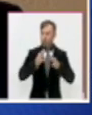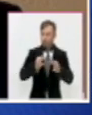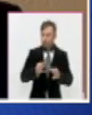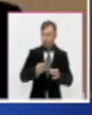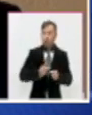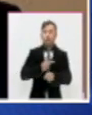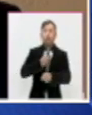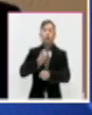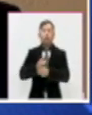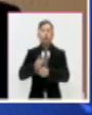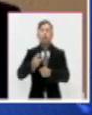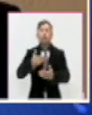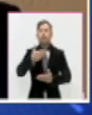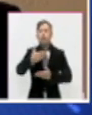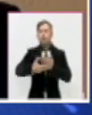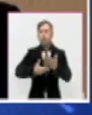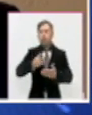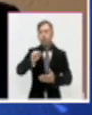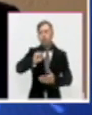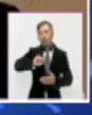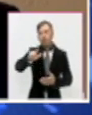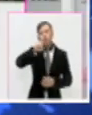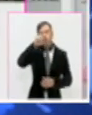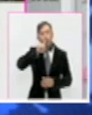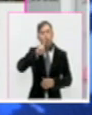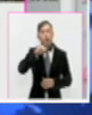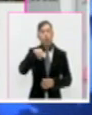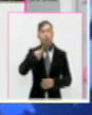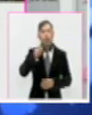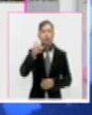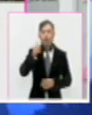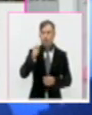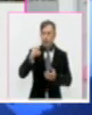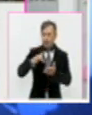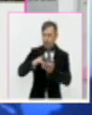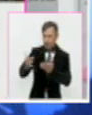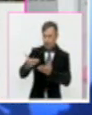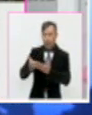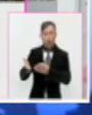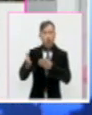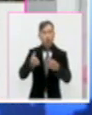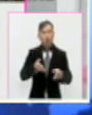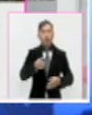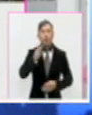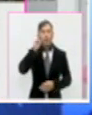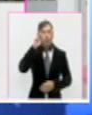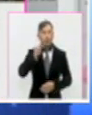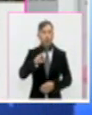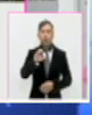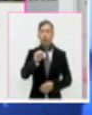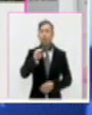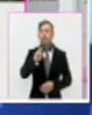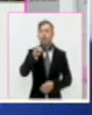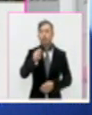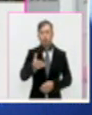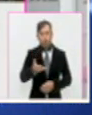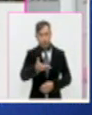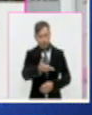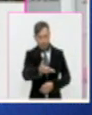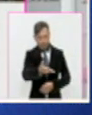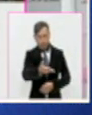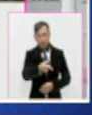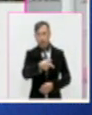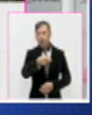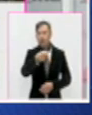pueblo de México y de una agenda democrática de muchos años, y no podemos, pues no nos debemos